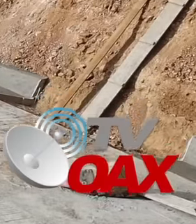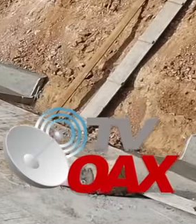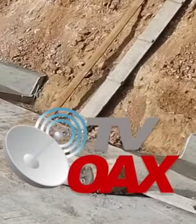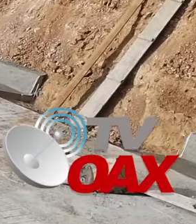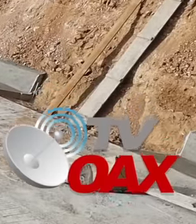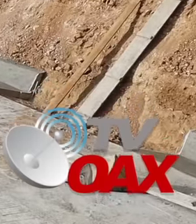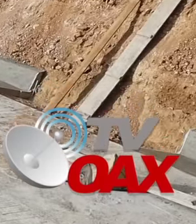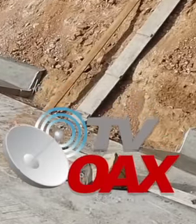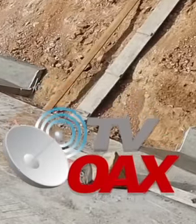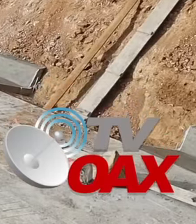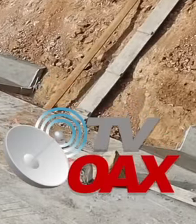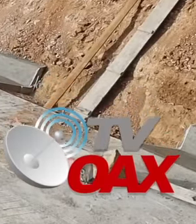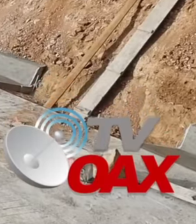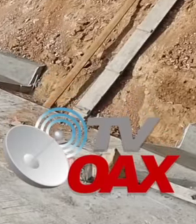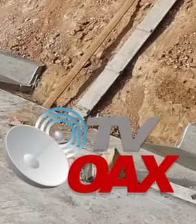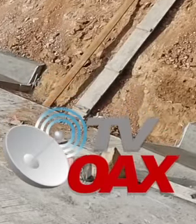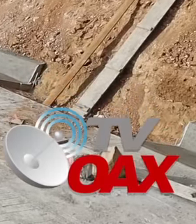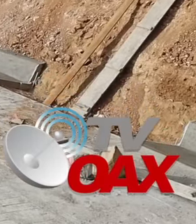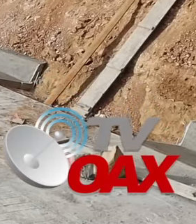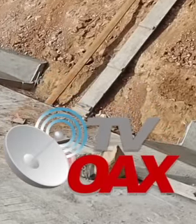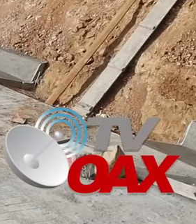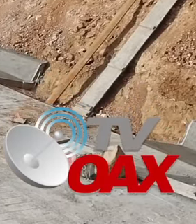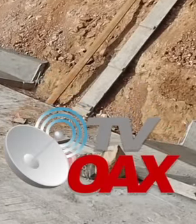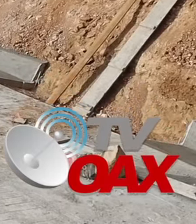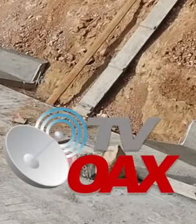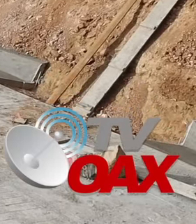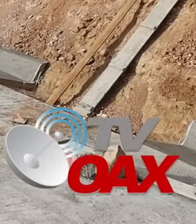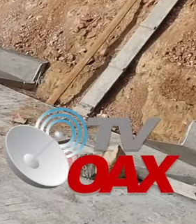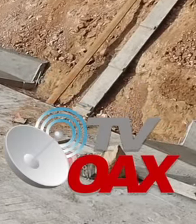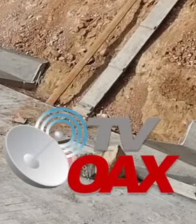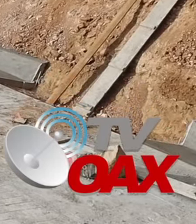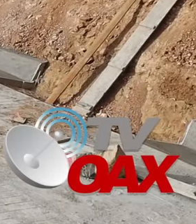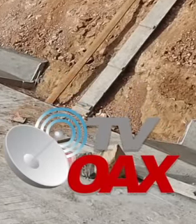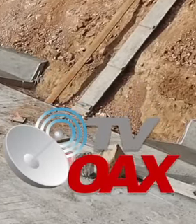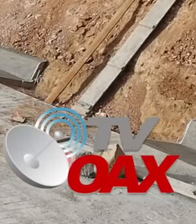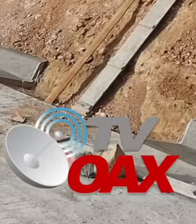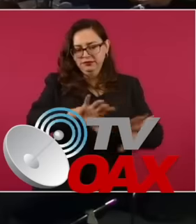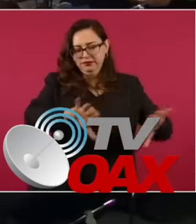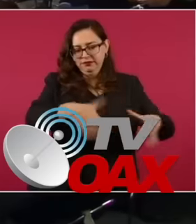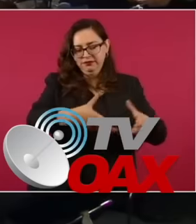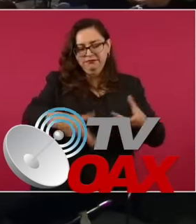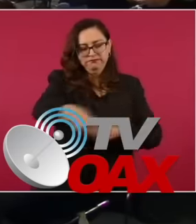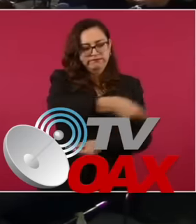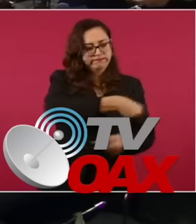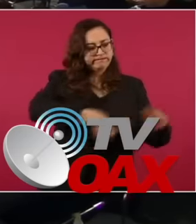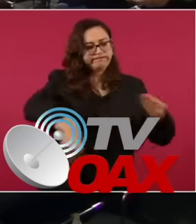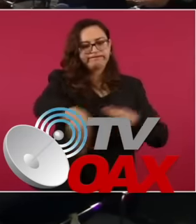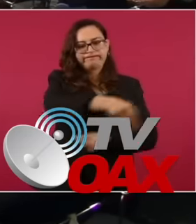Entonces, toda la inversión queda en la misma comunidad, en el mismo municipio.